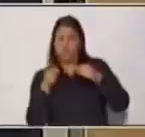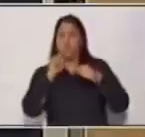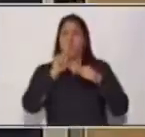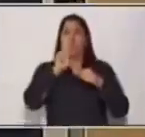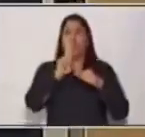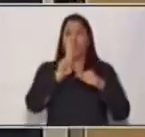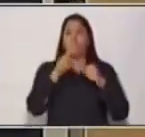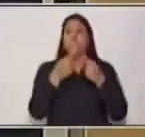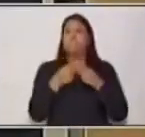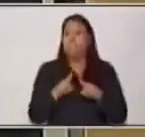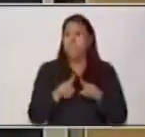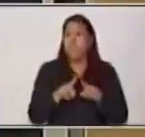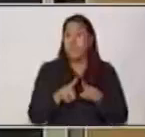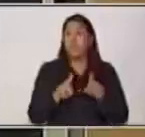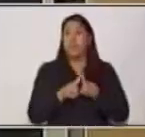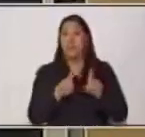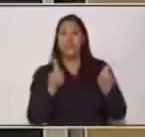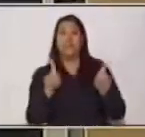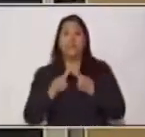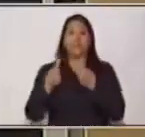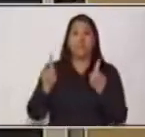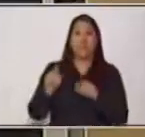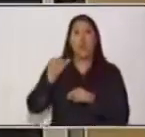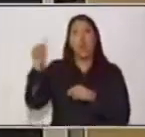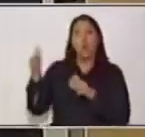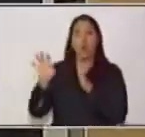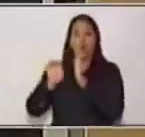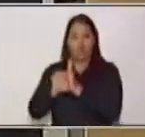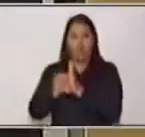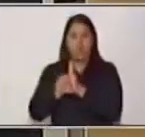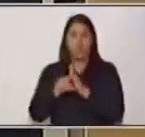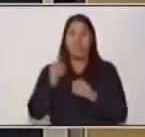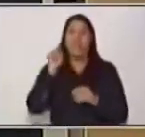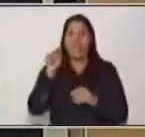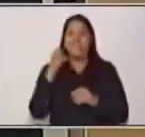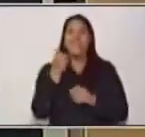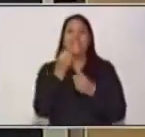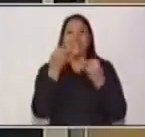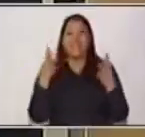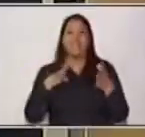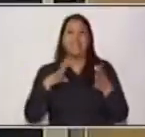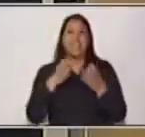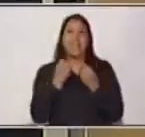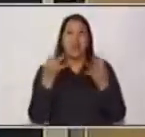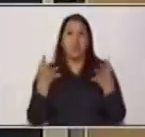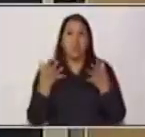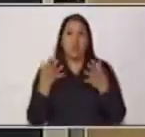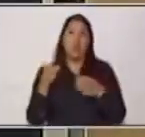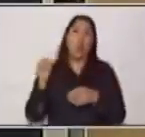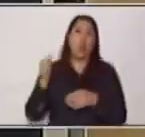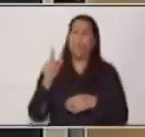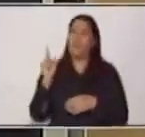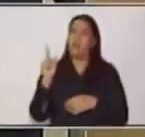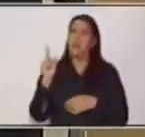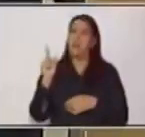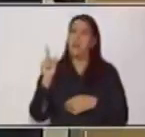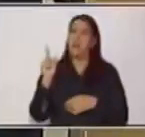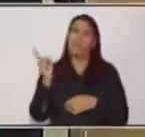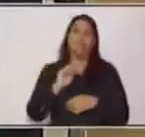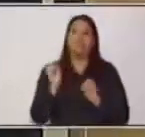la diferencia con el ejemplo anterior es que esta tiene números. Entonces tenemos 6